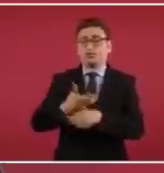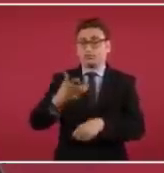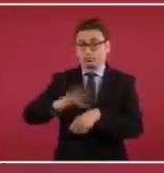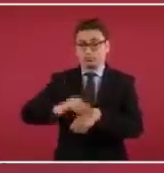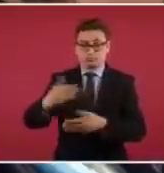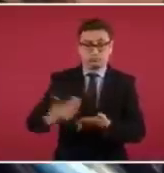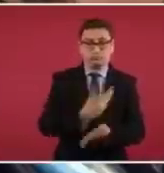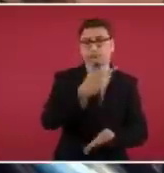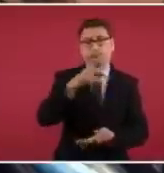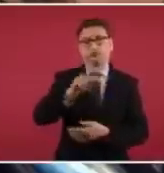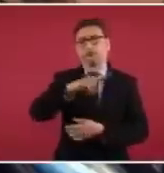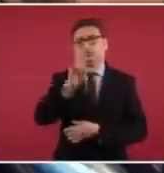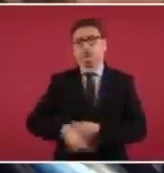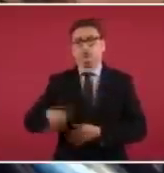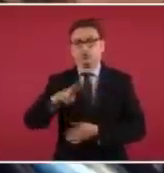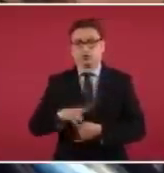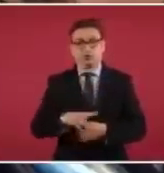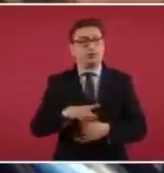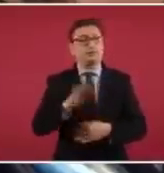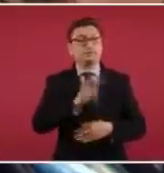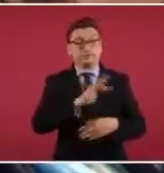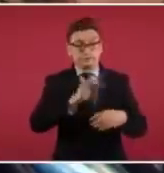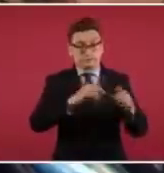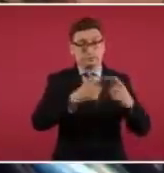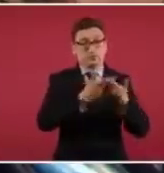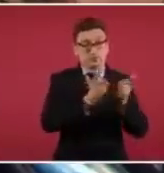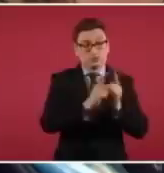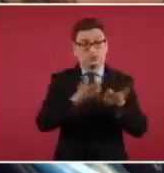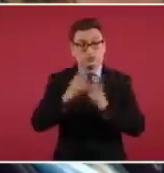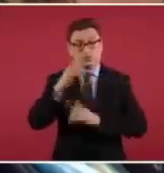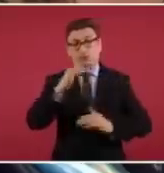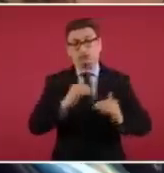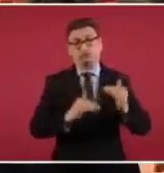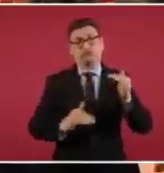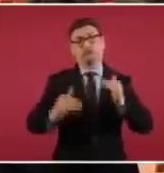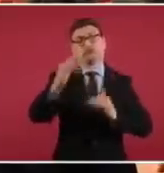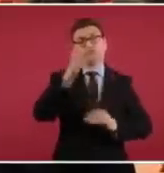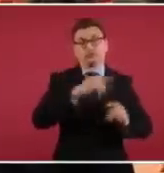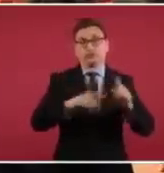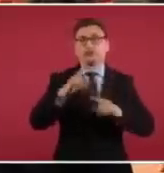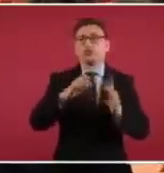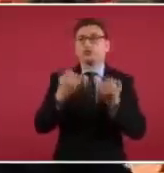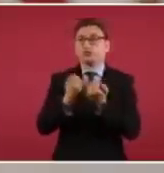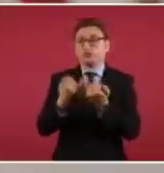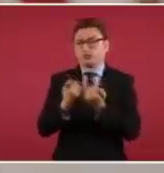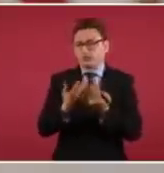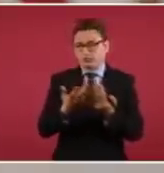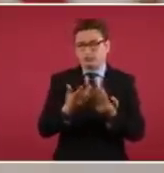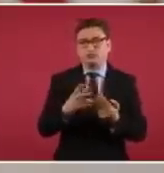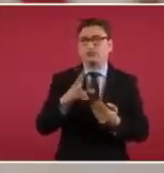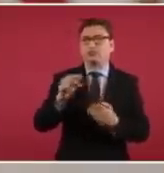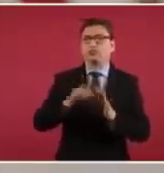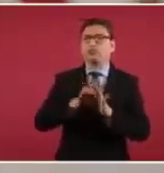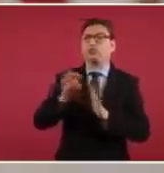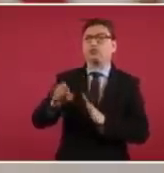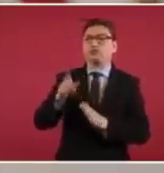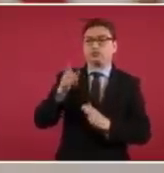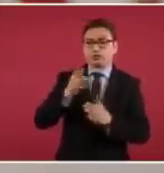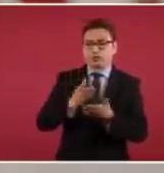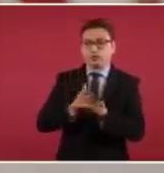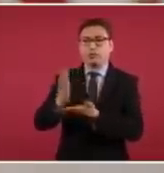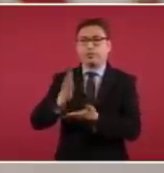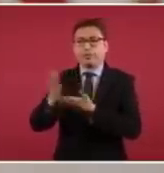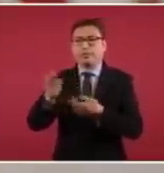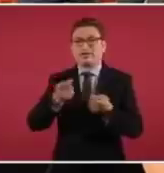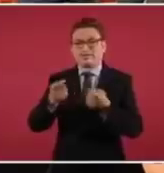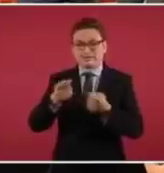la violencia que va en aumento, bueno, por parte de las organizaciones criminales. Si nosotros, entonces, como si nosotros invocamos lo mismo para controlar los supremacistas blancos.